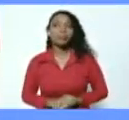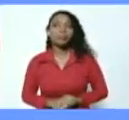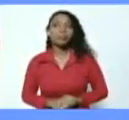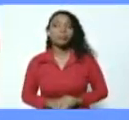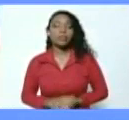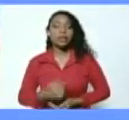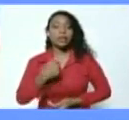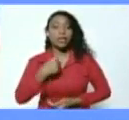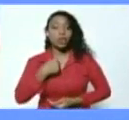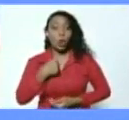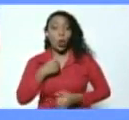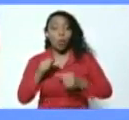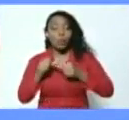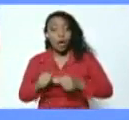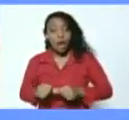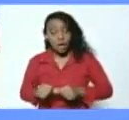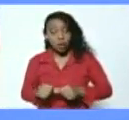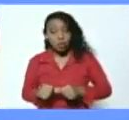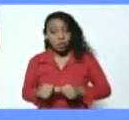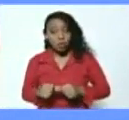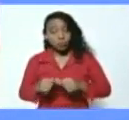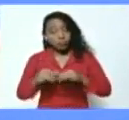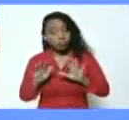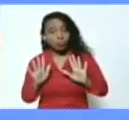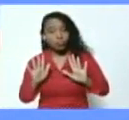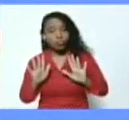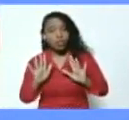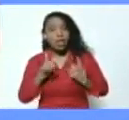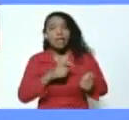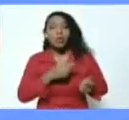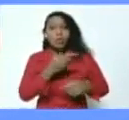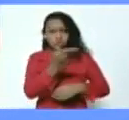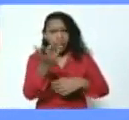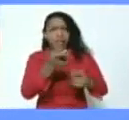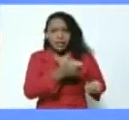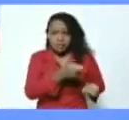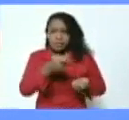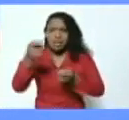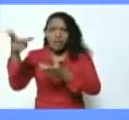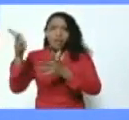Si yo me quedo incluso, llévenme ustedes.